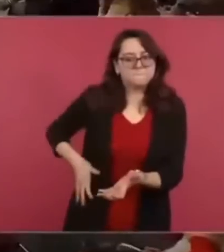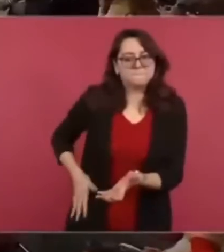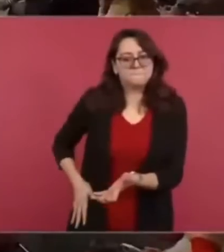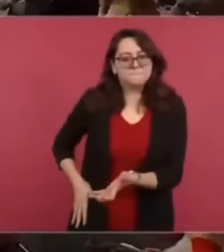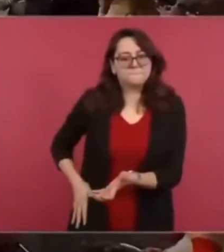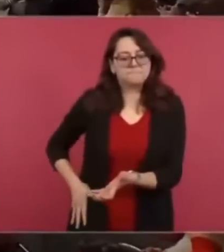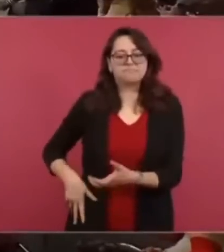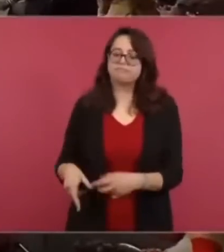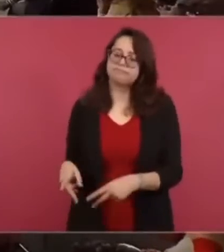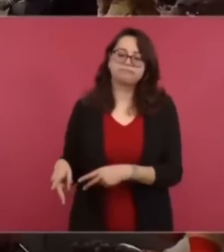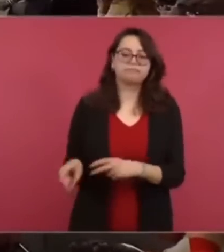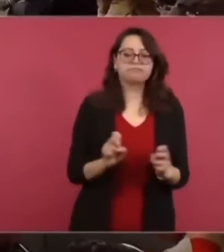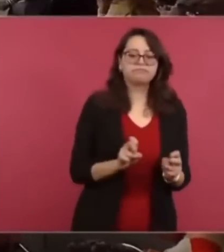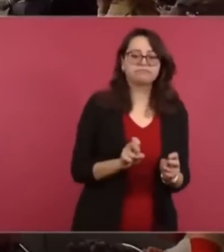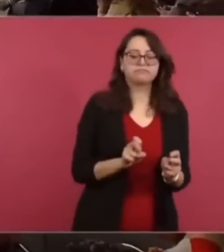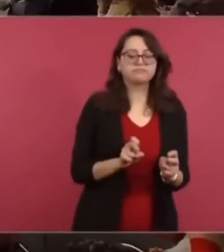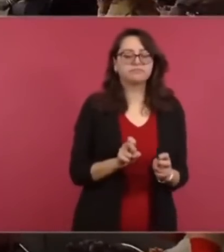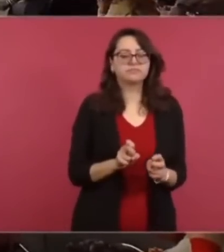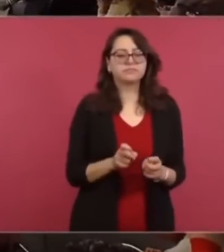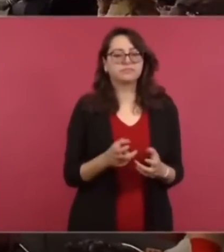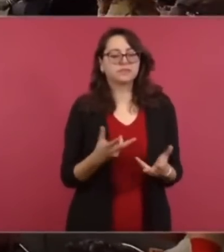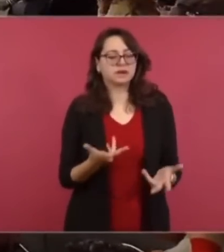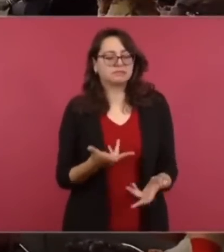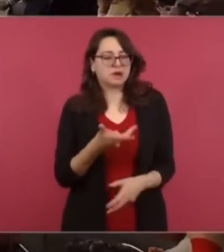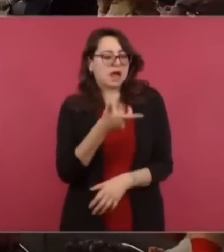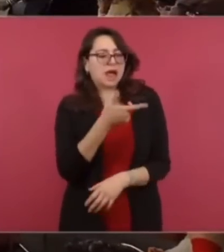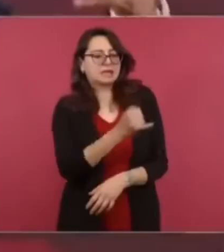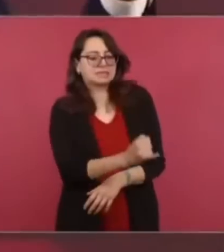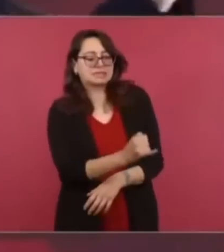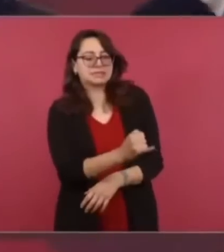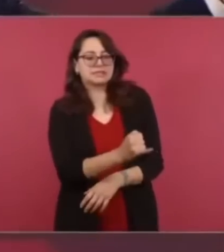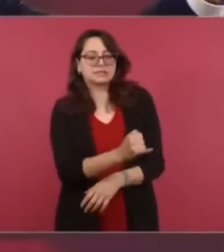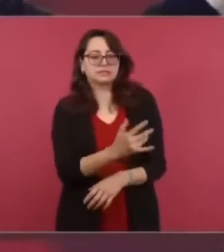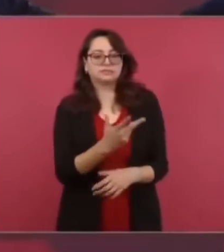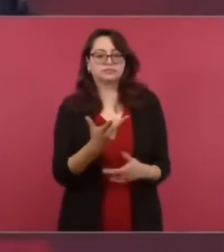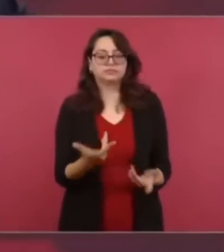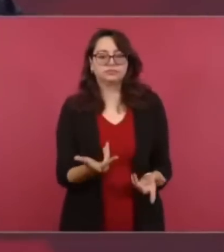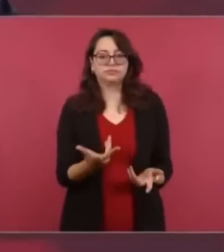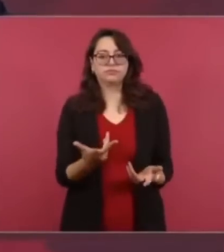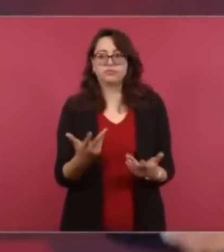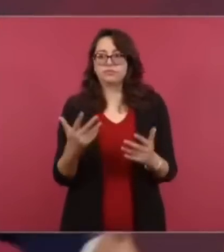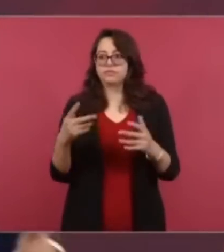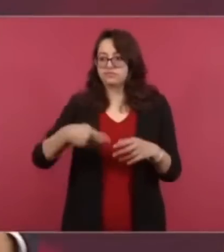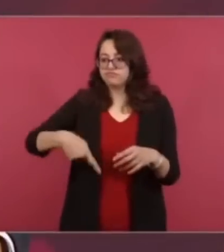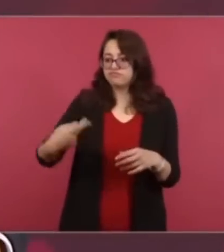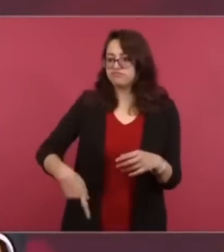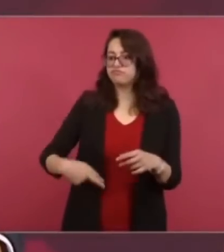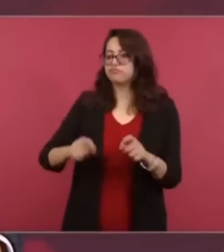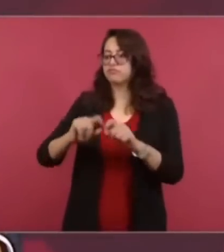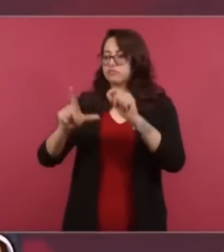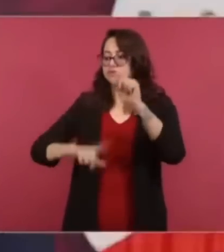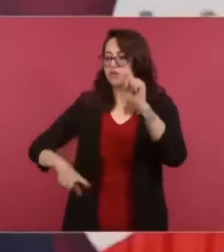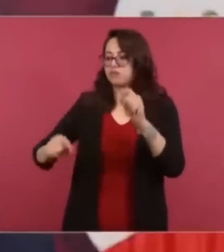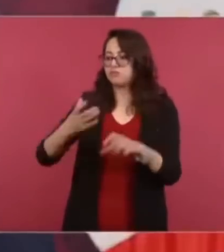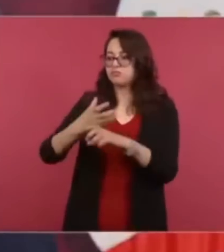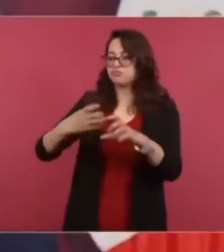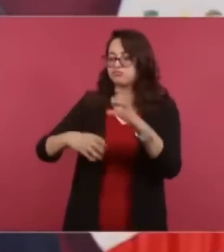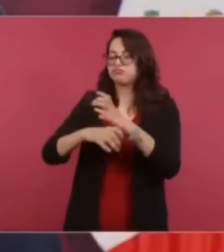lo que pertenecía a todos los mexicanos, a quedarse con los bienes de la nación.